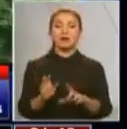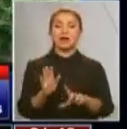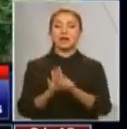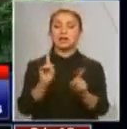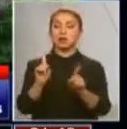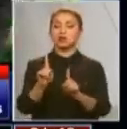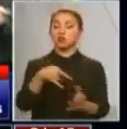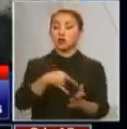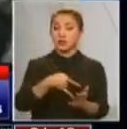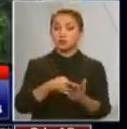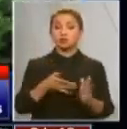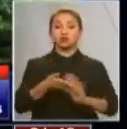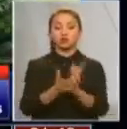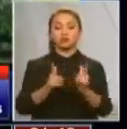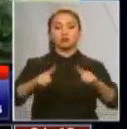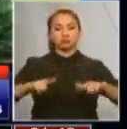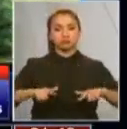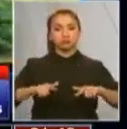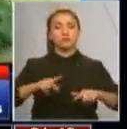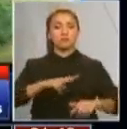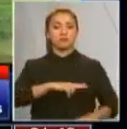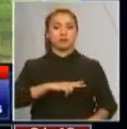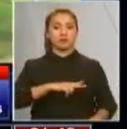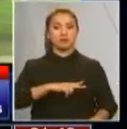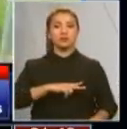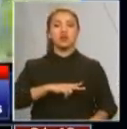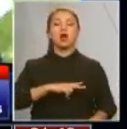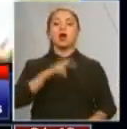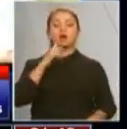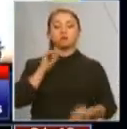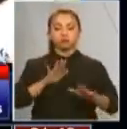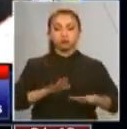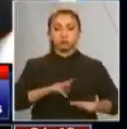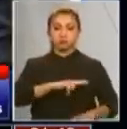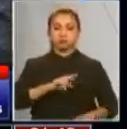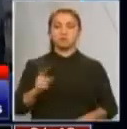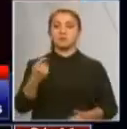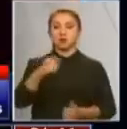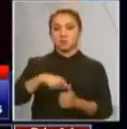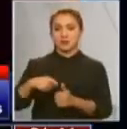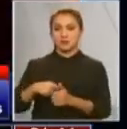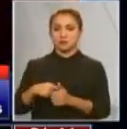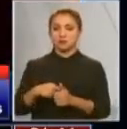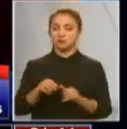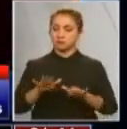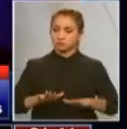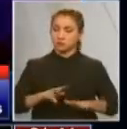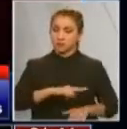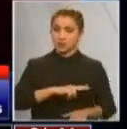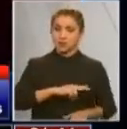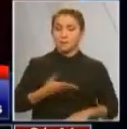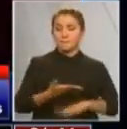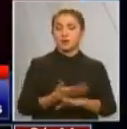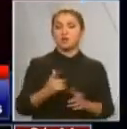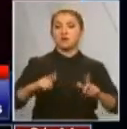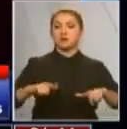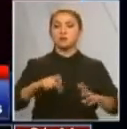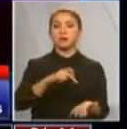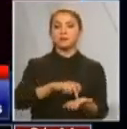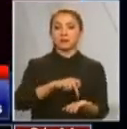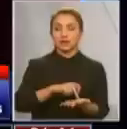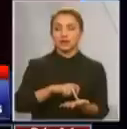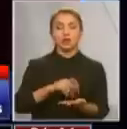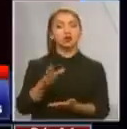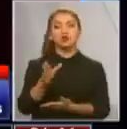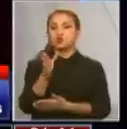Congreso, tomo un departamento en Valparaíso, me quedo radicado en Valparaíso los primeros meses para establecerme, pido una oficina parlamentaria,